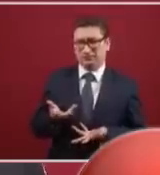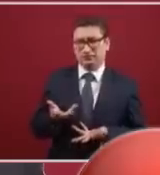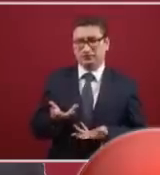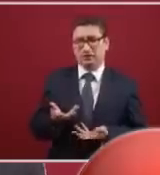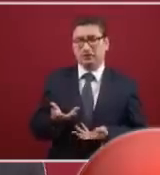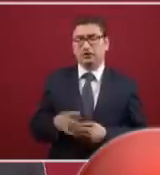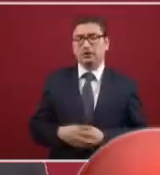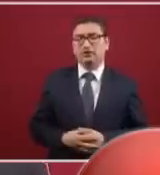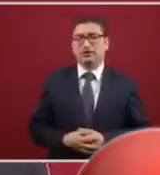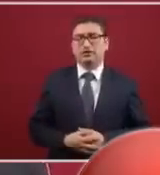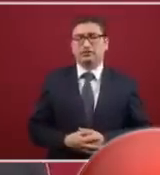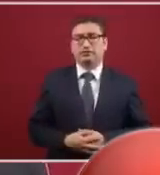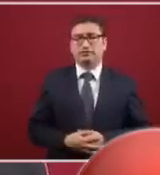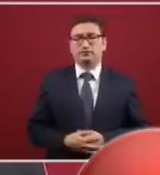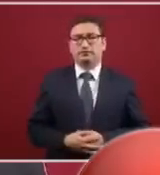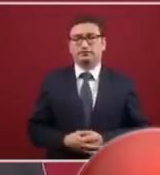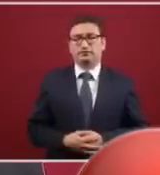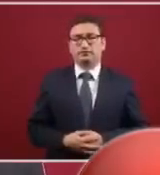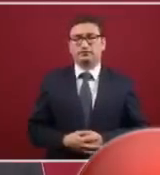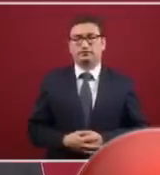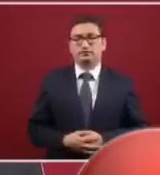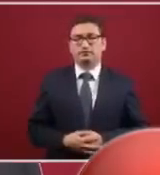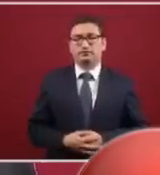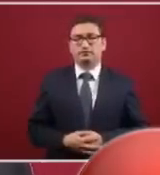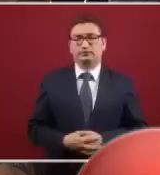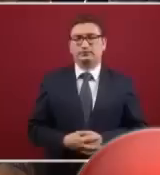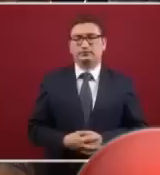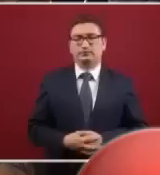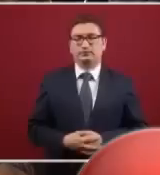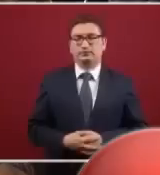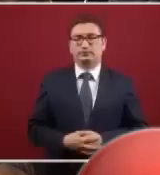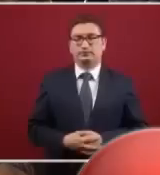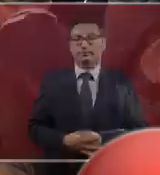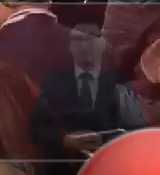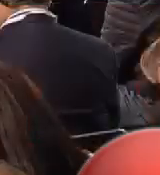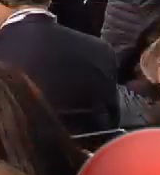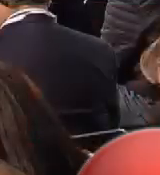los mismos elementos o factores